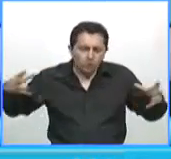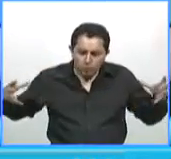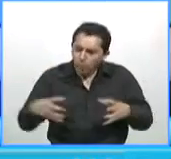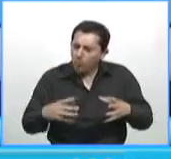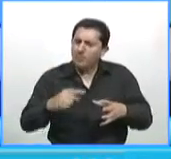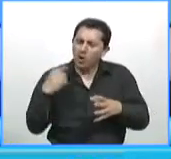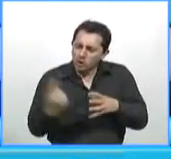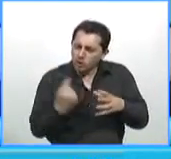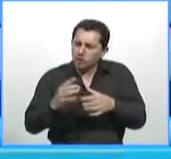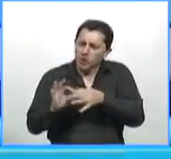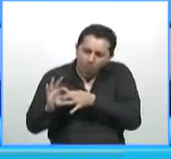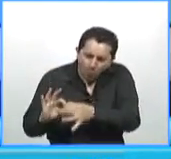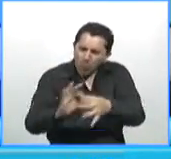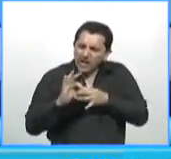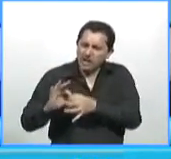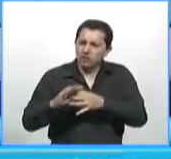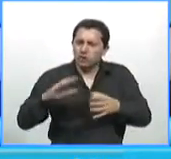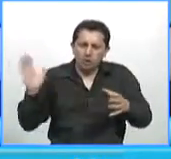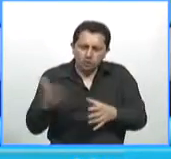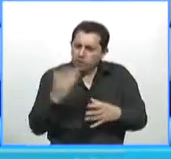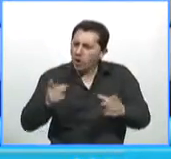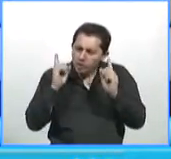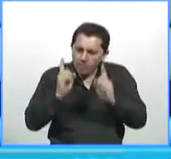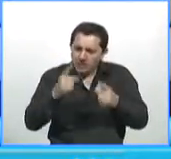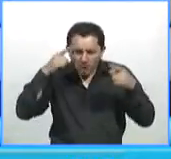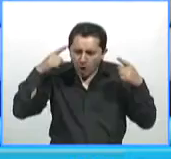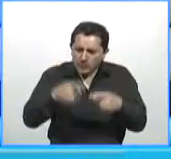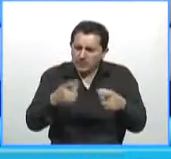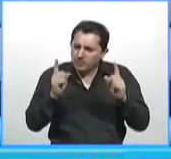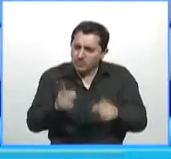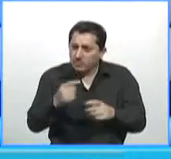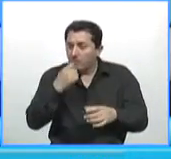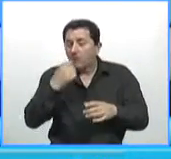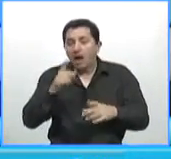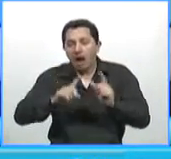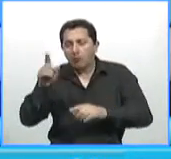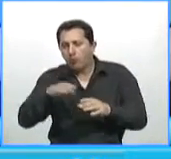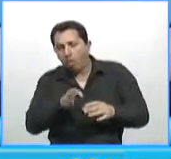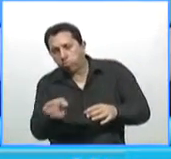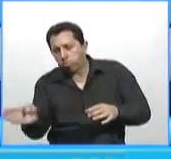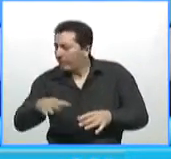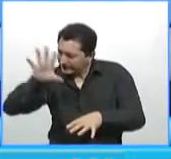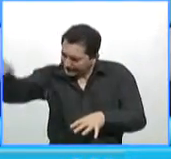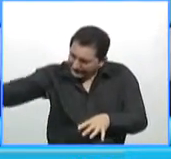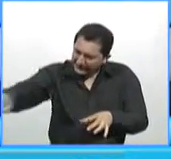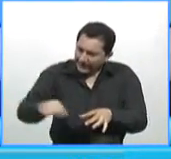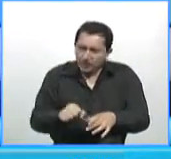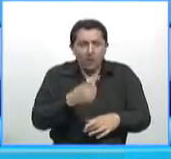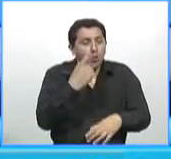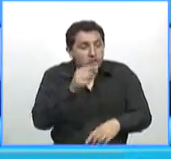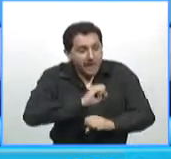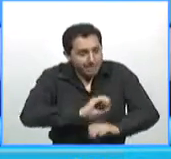nosotras, nos vamos a unir, nos vamos a atar todas a la misma soga, la que se suelta la vamos a volver a traer, no hay problema, la que esté mal un día no hay